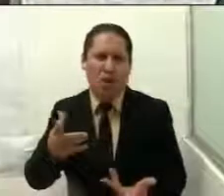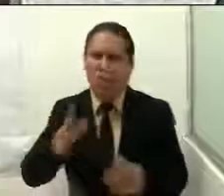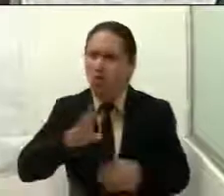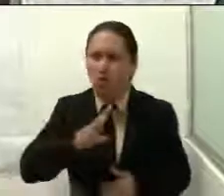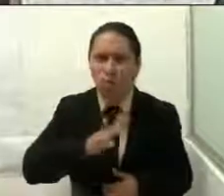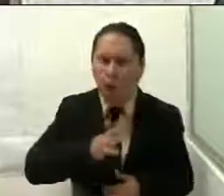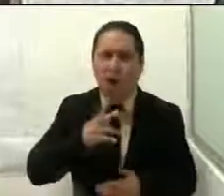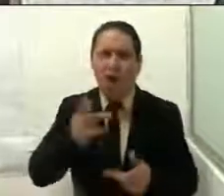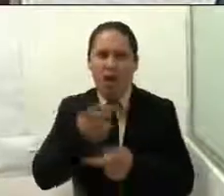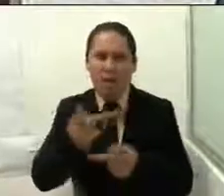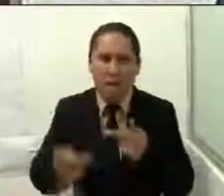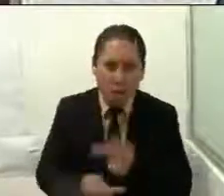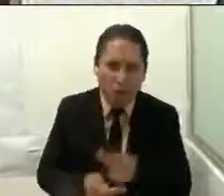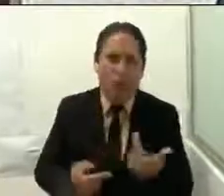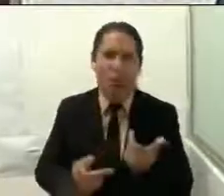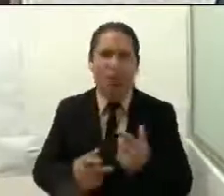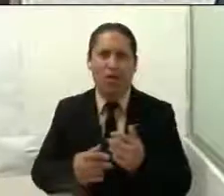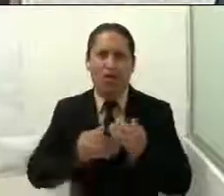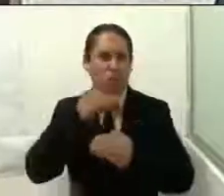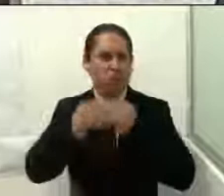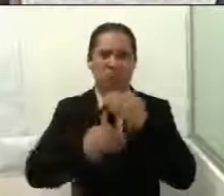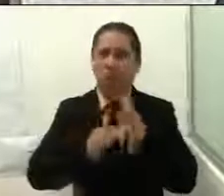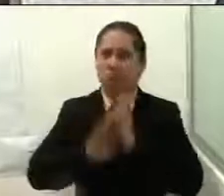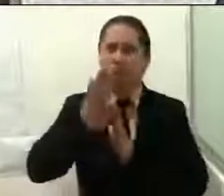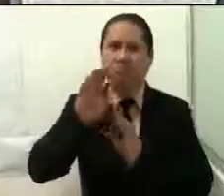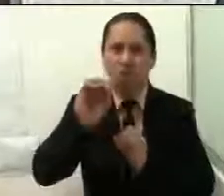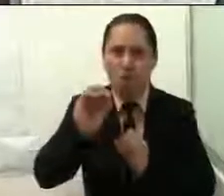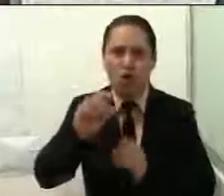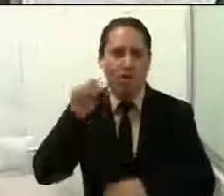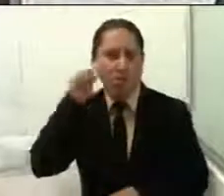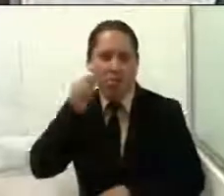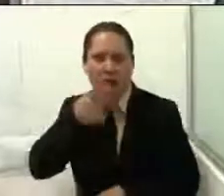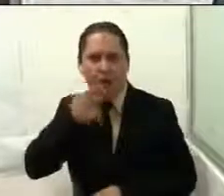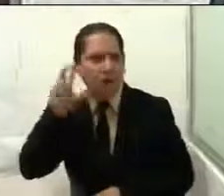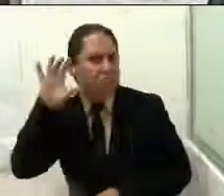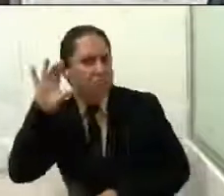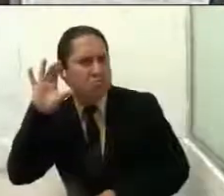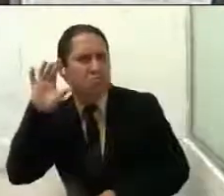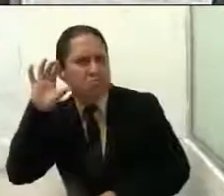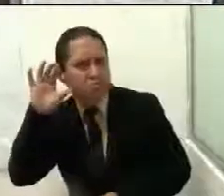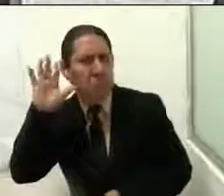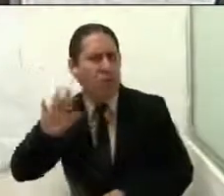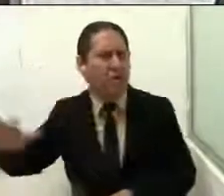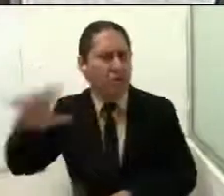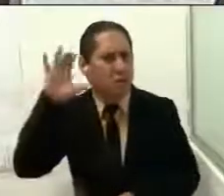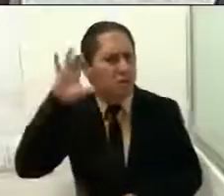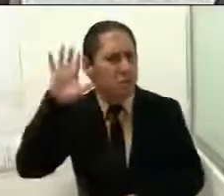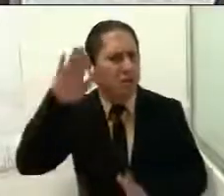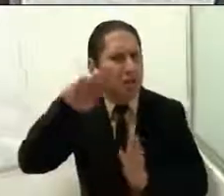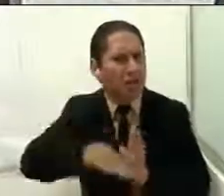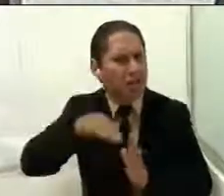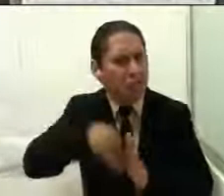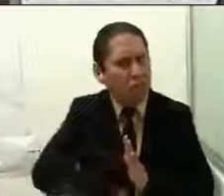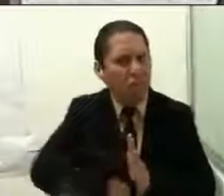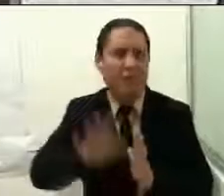campo se habla de que hay abandono en el campo y si escuchamos la grasa hay trabajo pero no solo